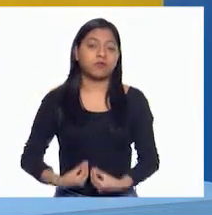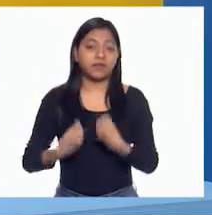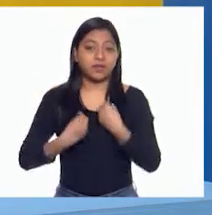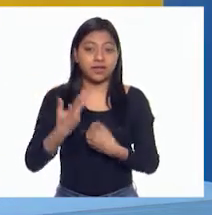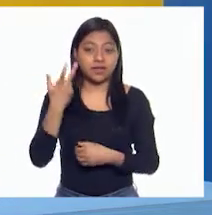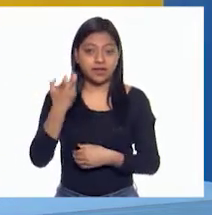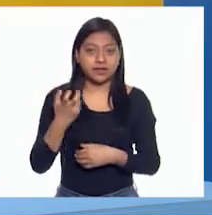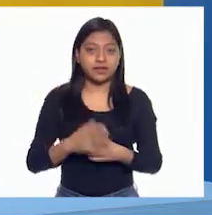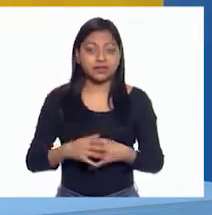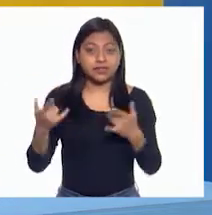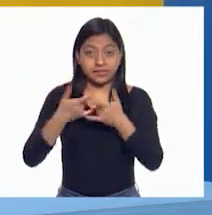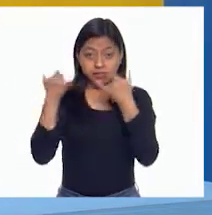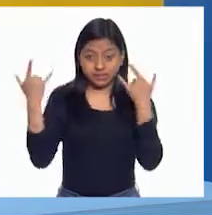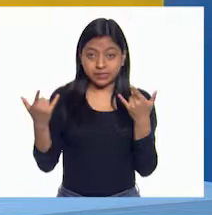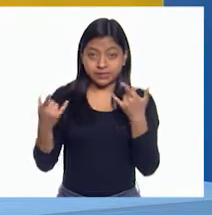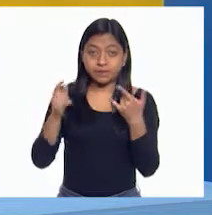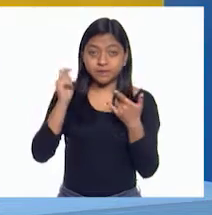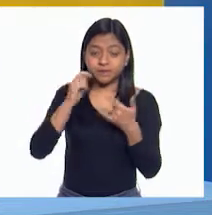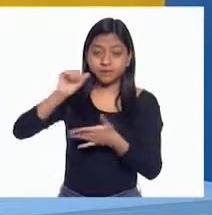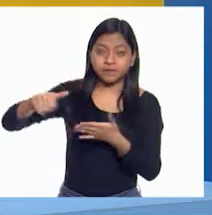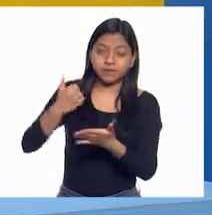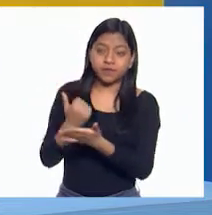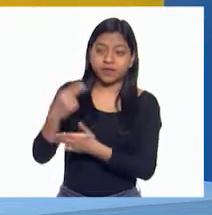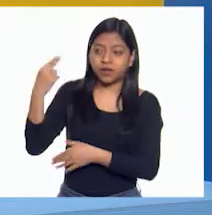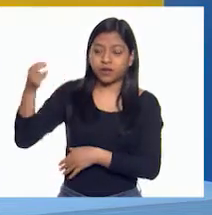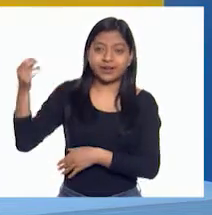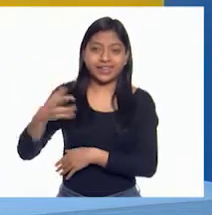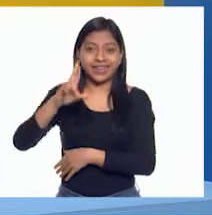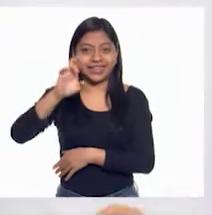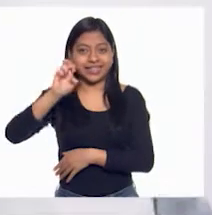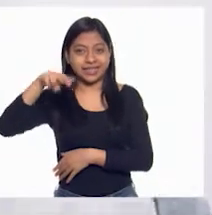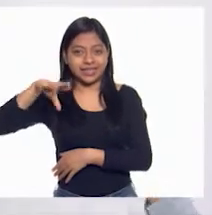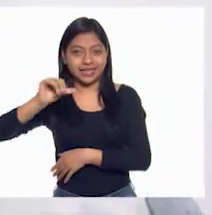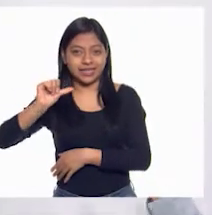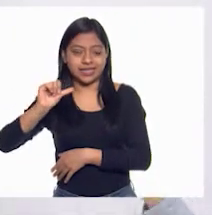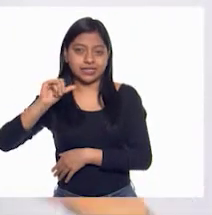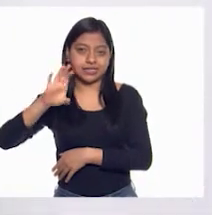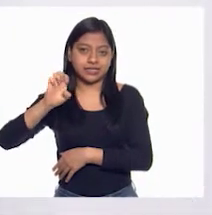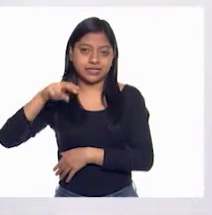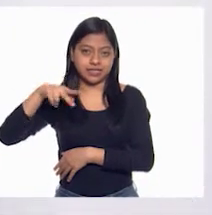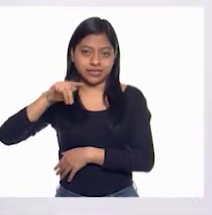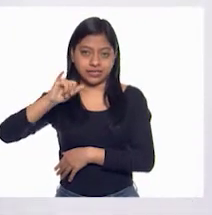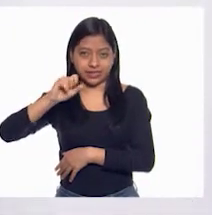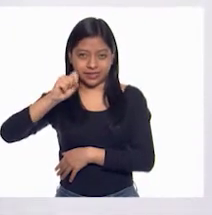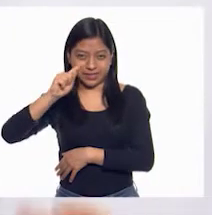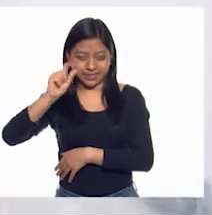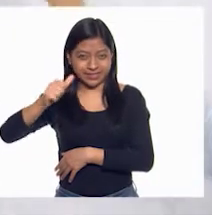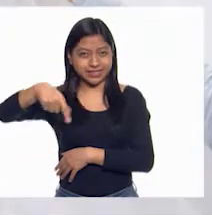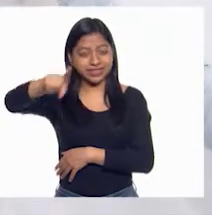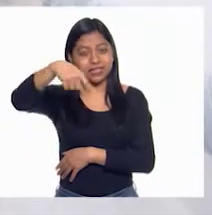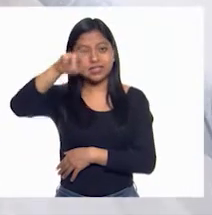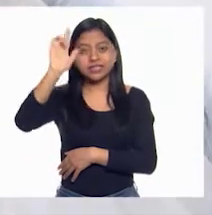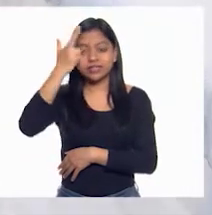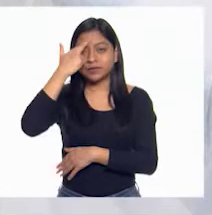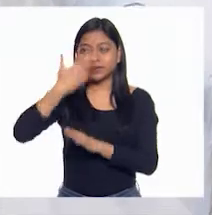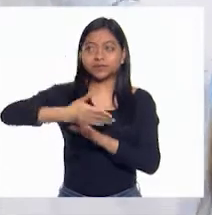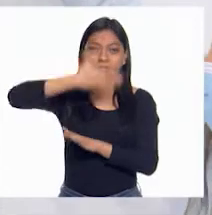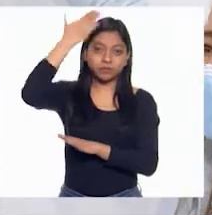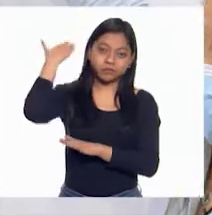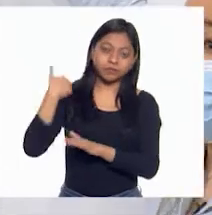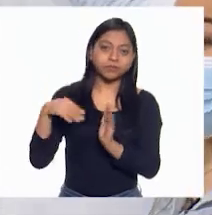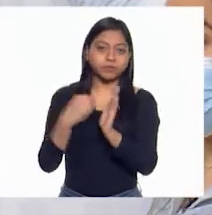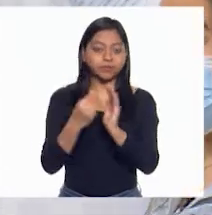conocidas dentro de la historia como ciudades renacentistas. Ahora bien, ¿se acuerdan cuando explicamos